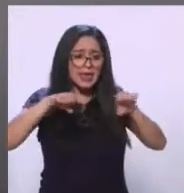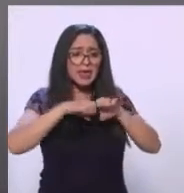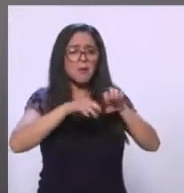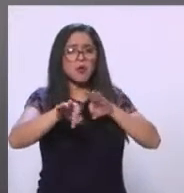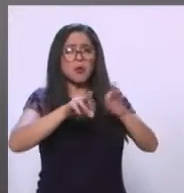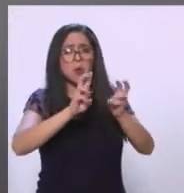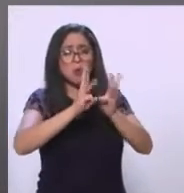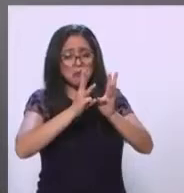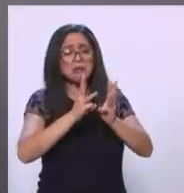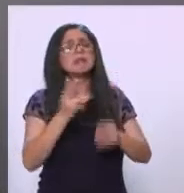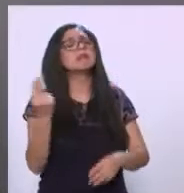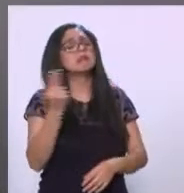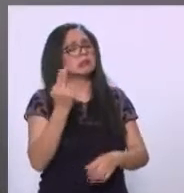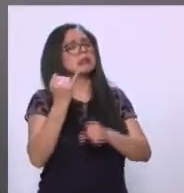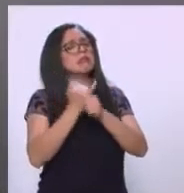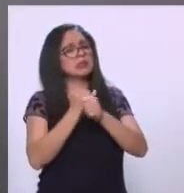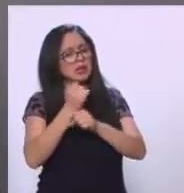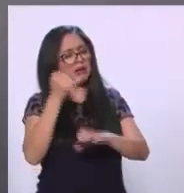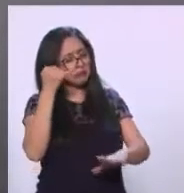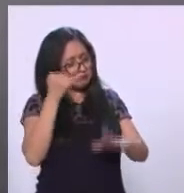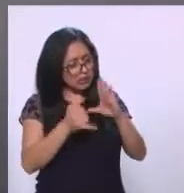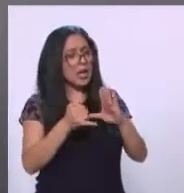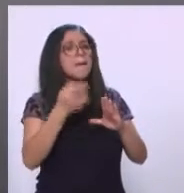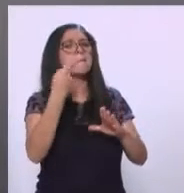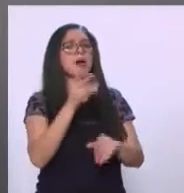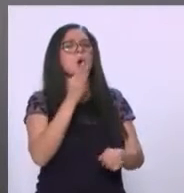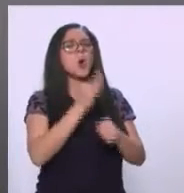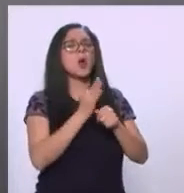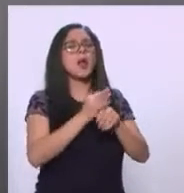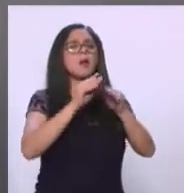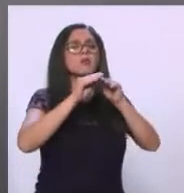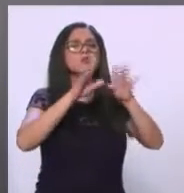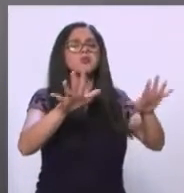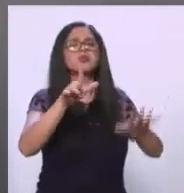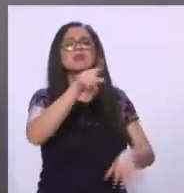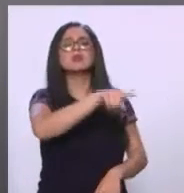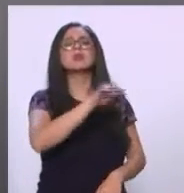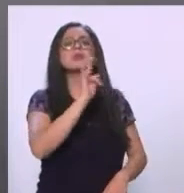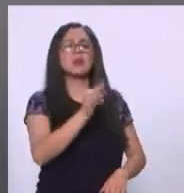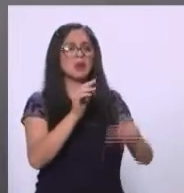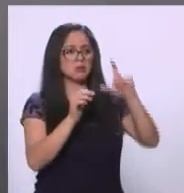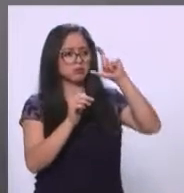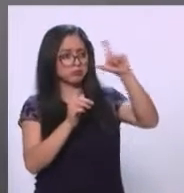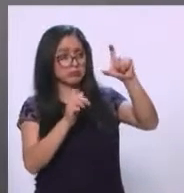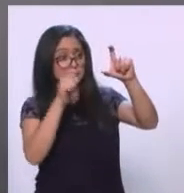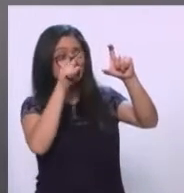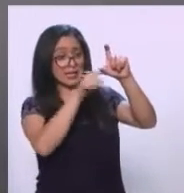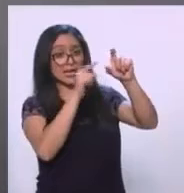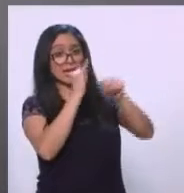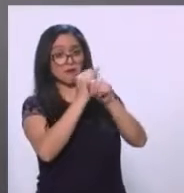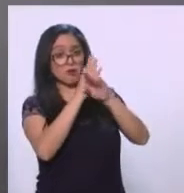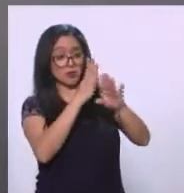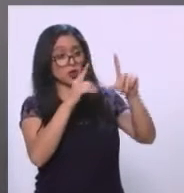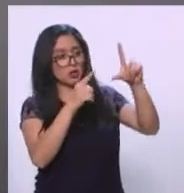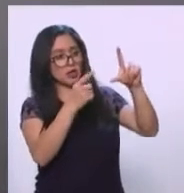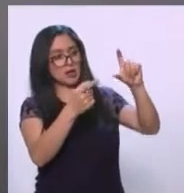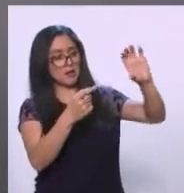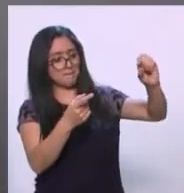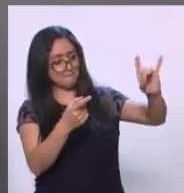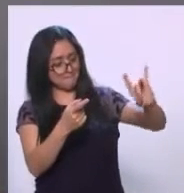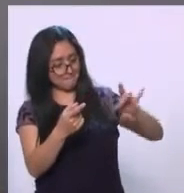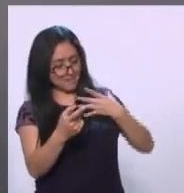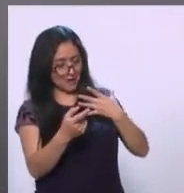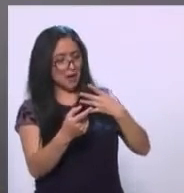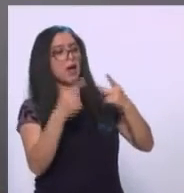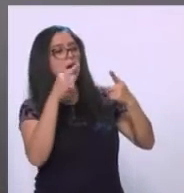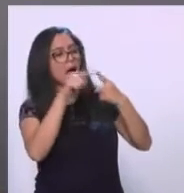más, pero en lo que presentan a medios es pues una ventanita donde le permitan a la gente buscar en ese momento en que recibe, pues en